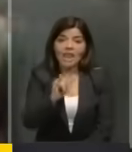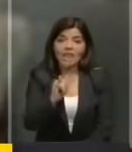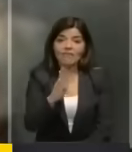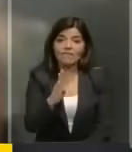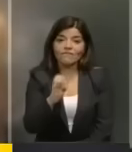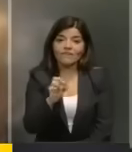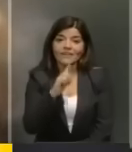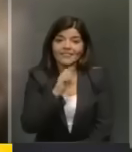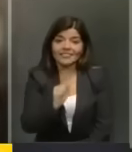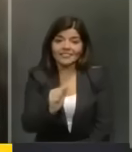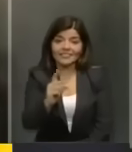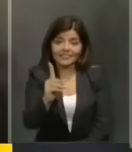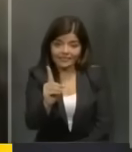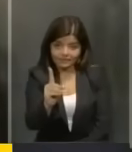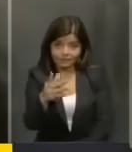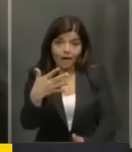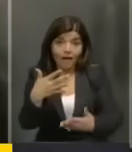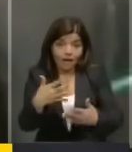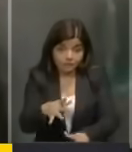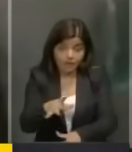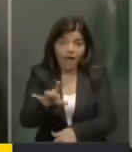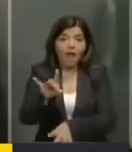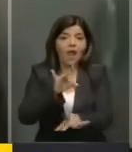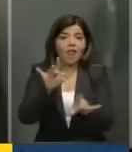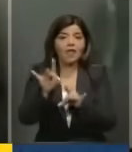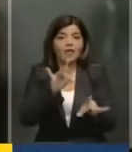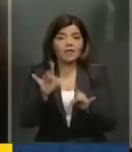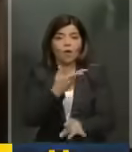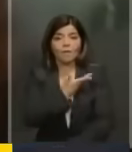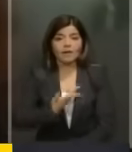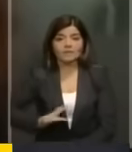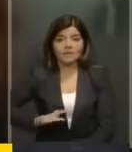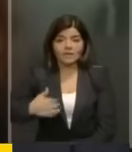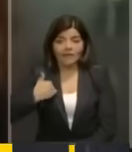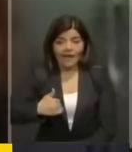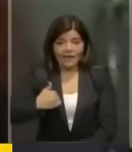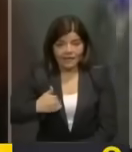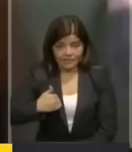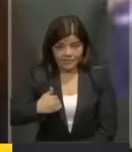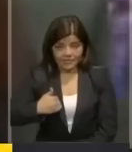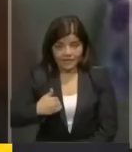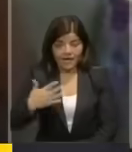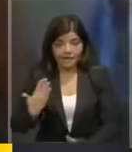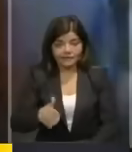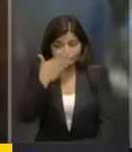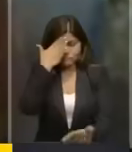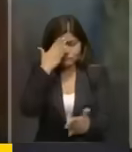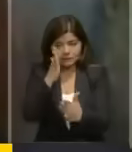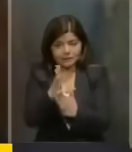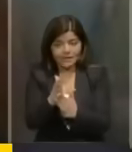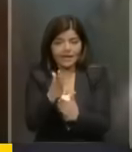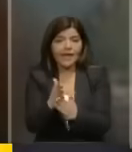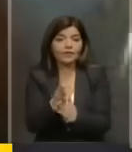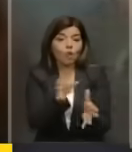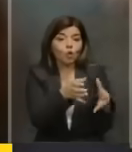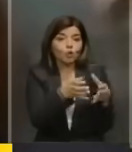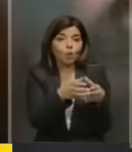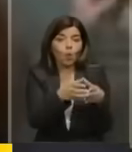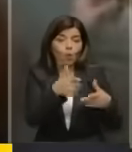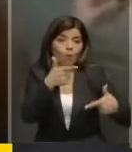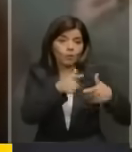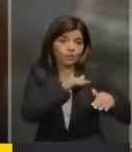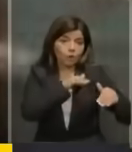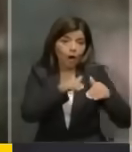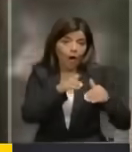sido elegido por quienes han manejado su campaña de manera muy directa, muy concreta, y no han dejado absolutamente nada